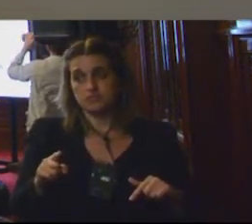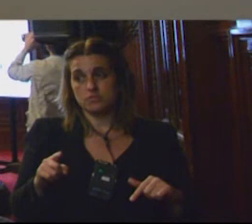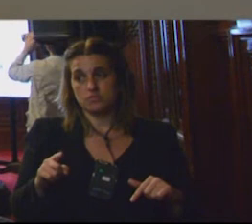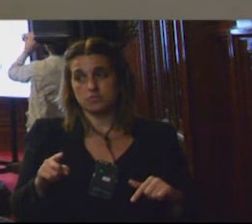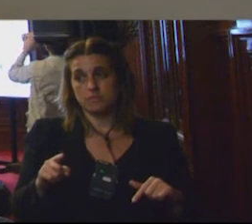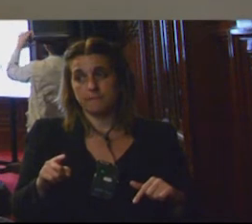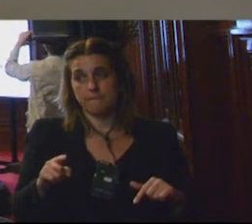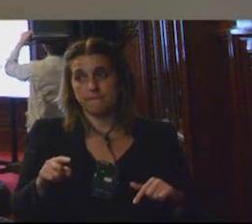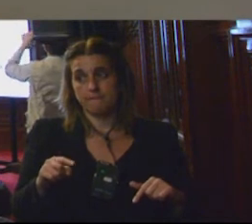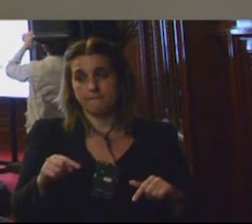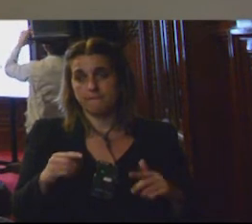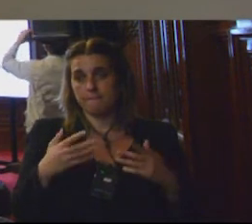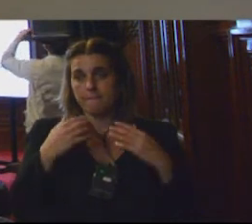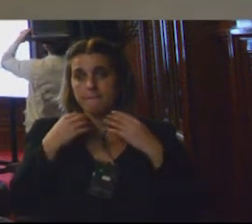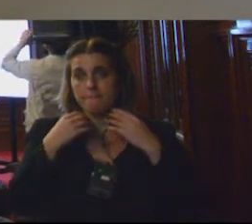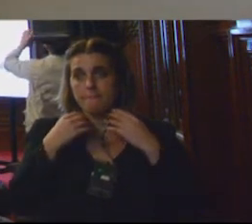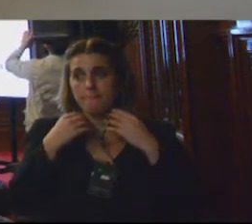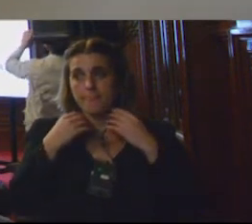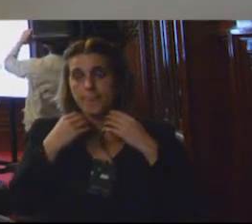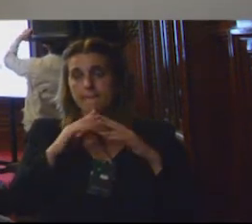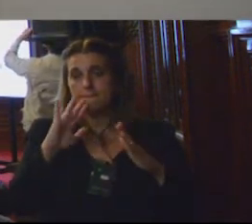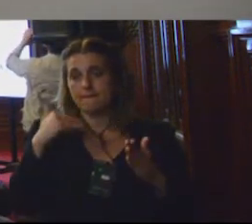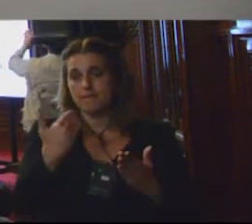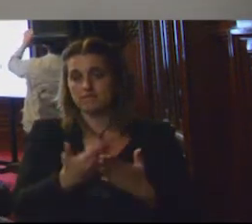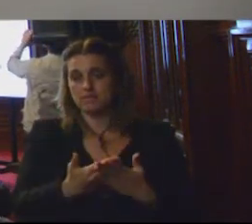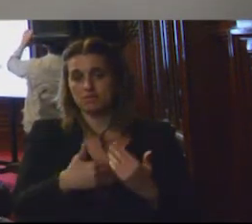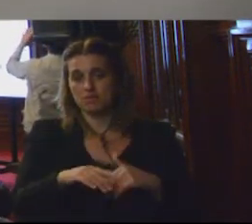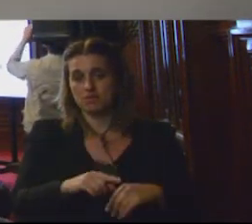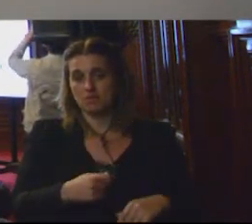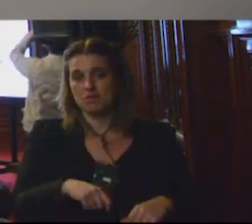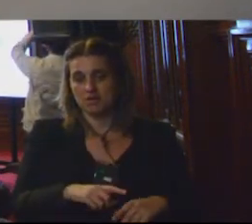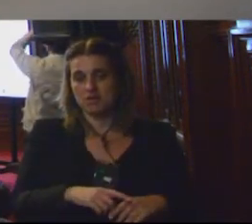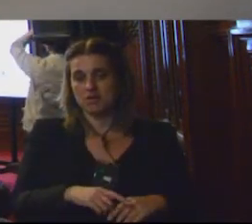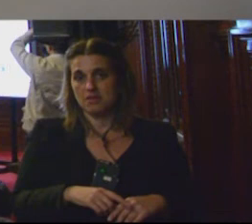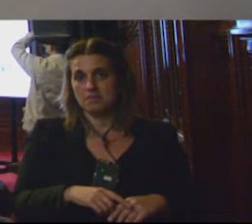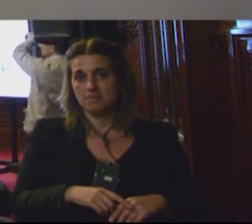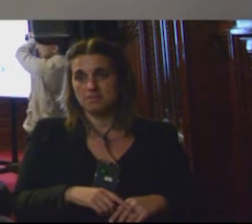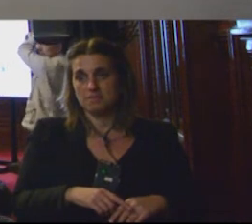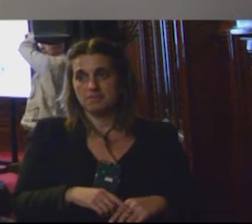planteadas. Vamos a dar la palabra al ilustre Estado del Brasil.